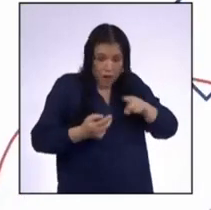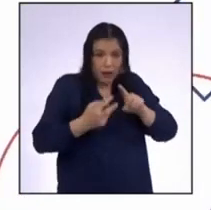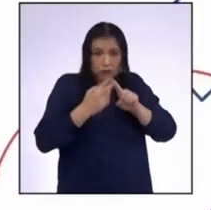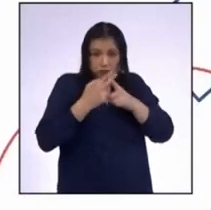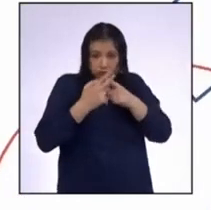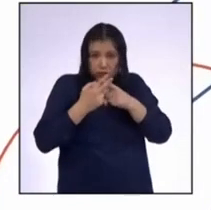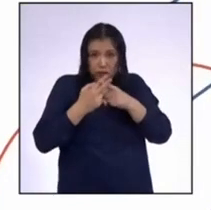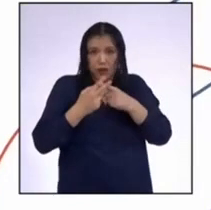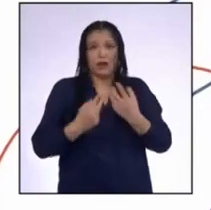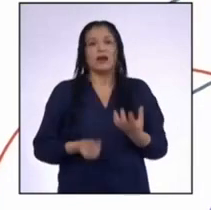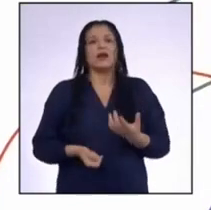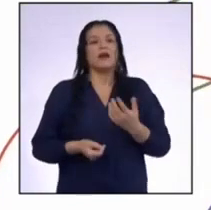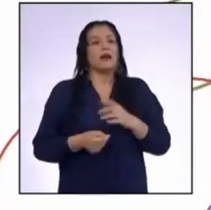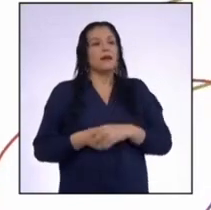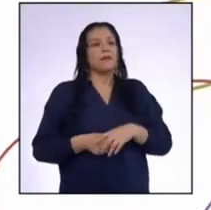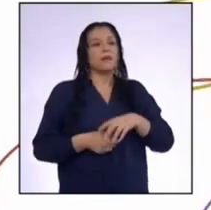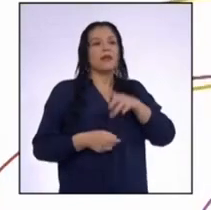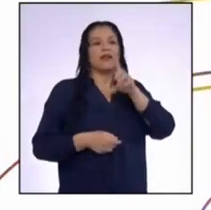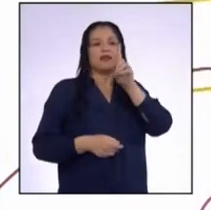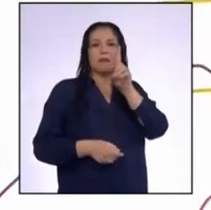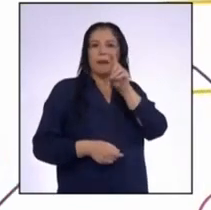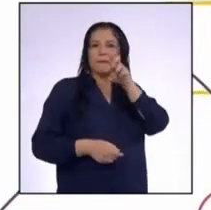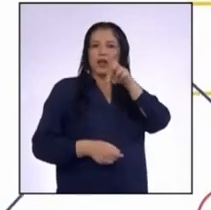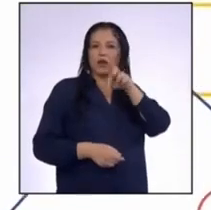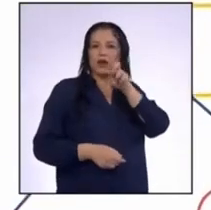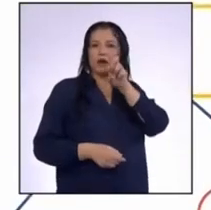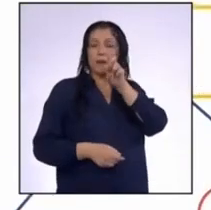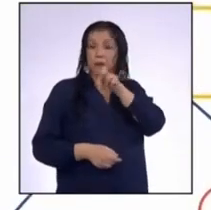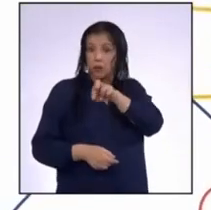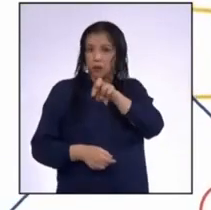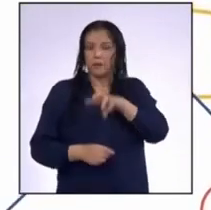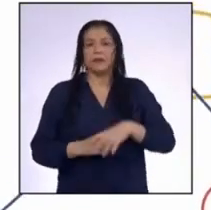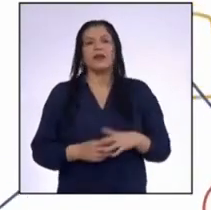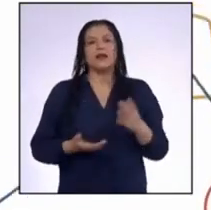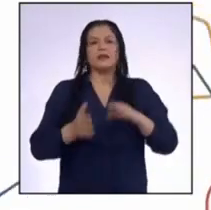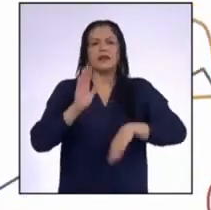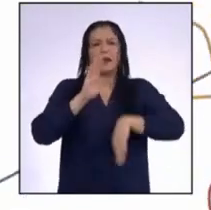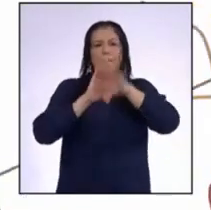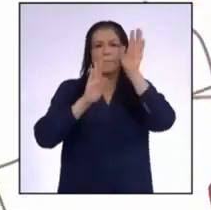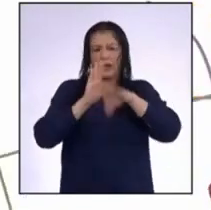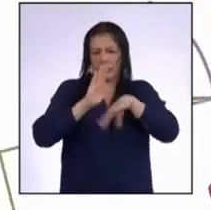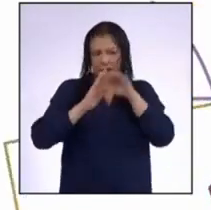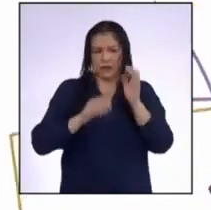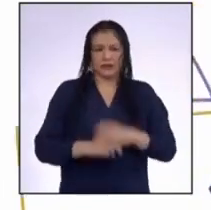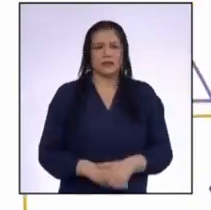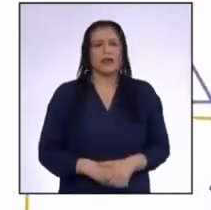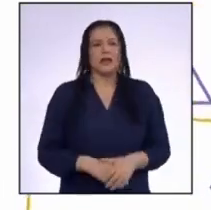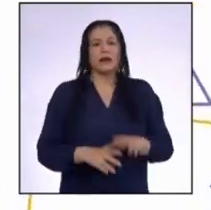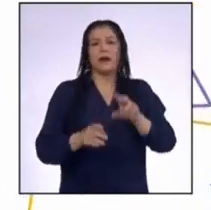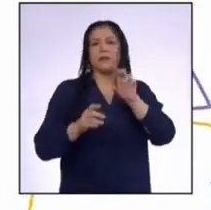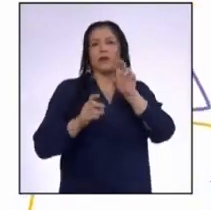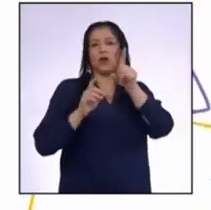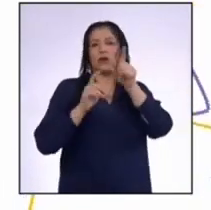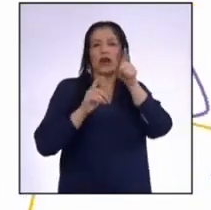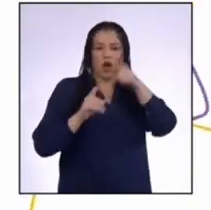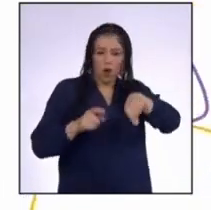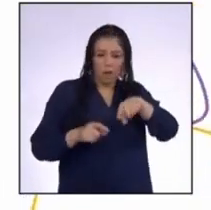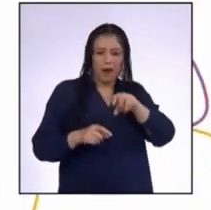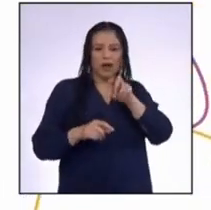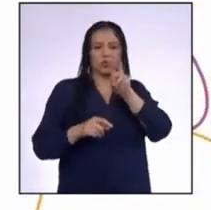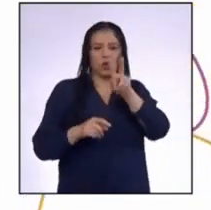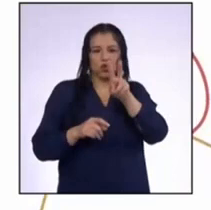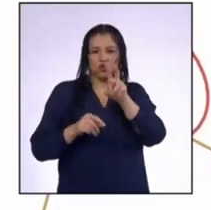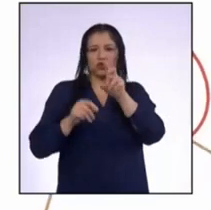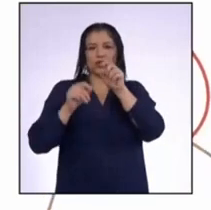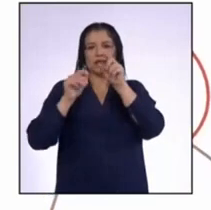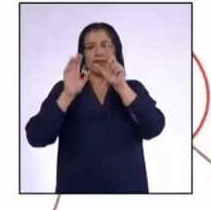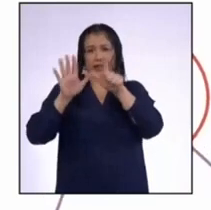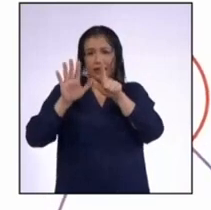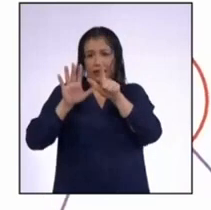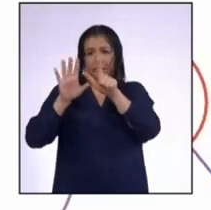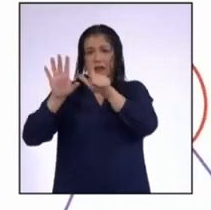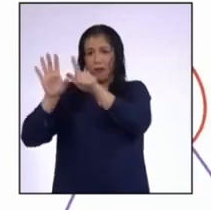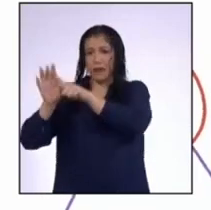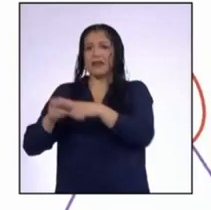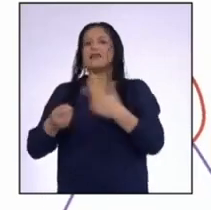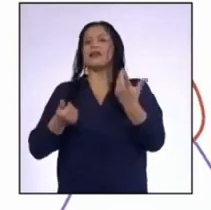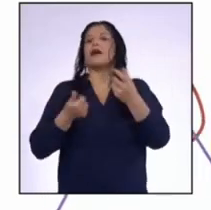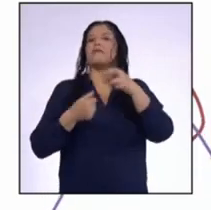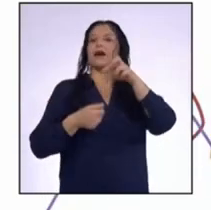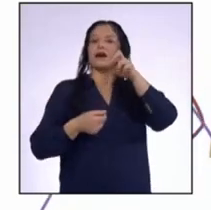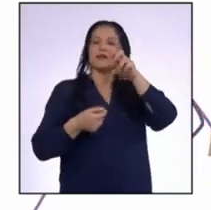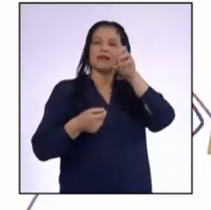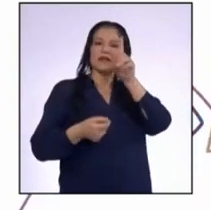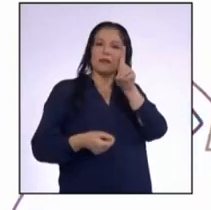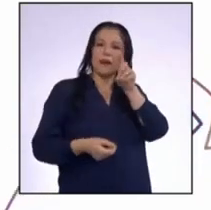decimal, el número se llama periódico puro. Y si tiene más cifras entre la coma y el periodo, se llama periódico mixto.